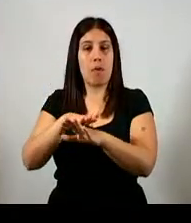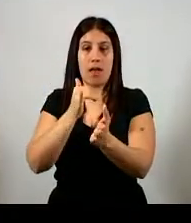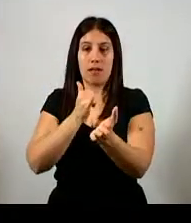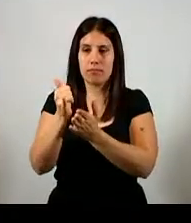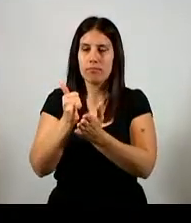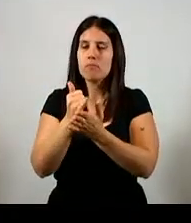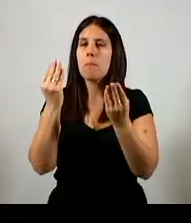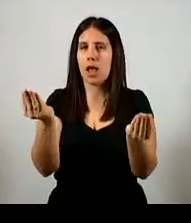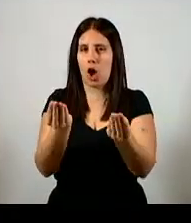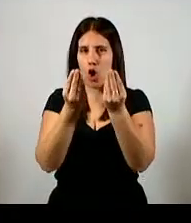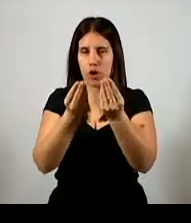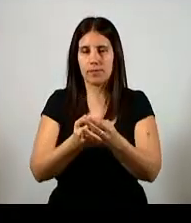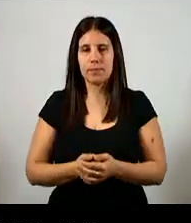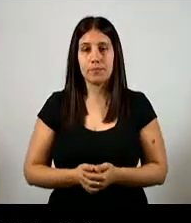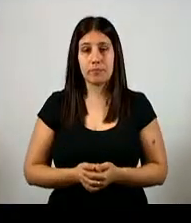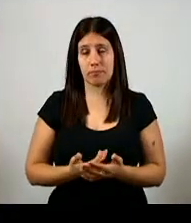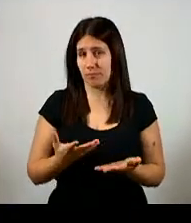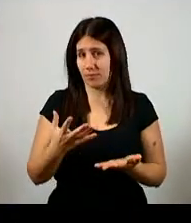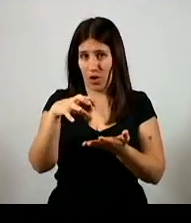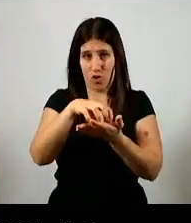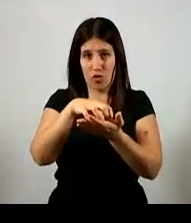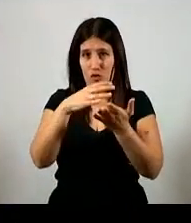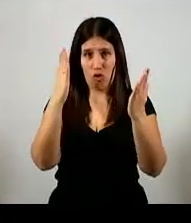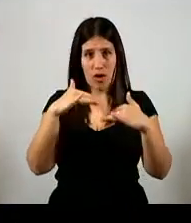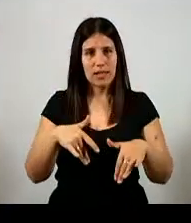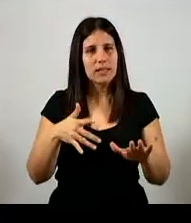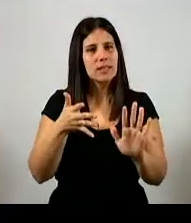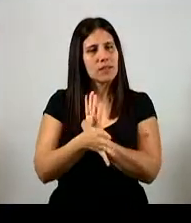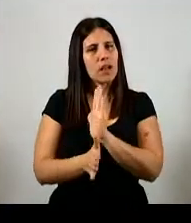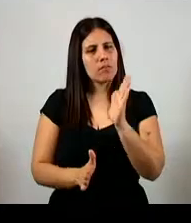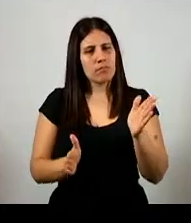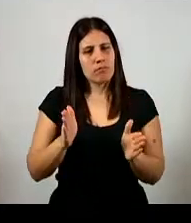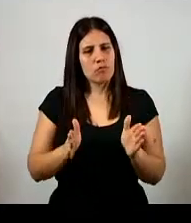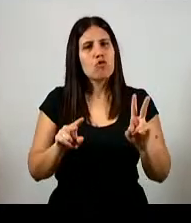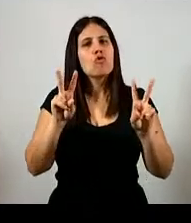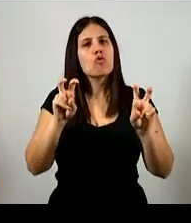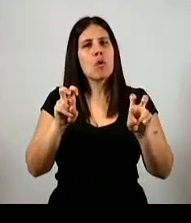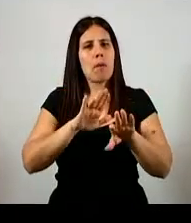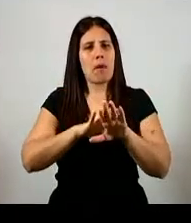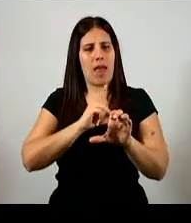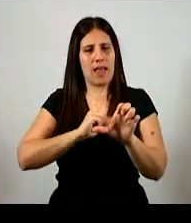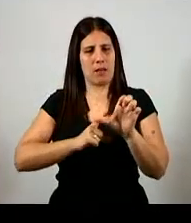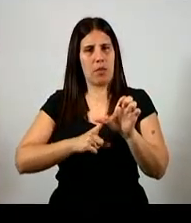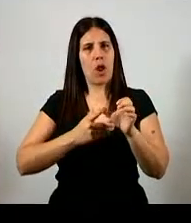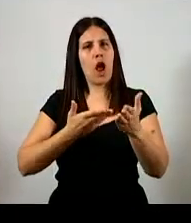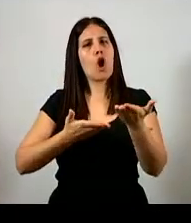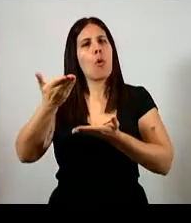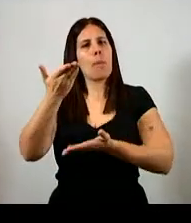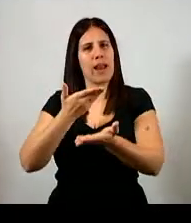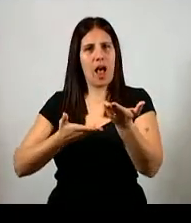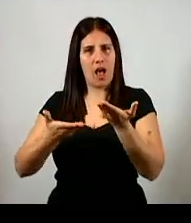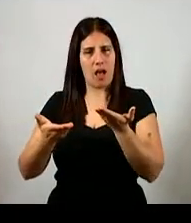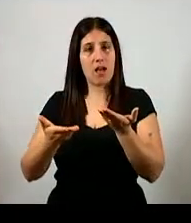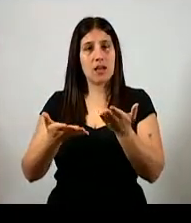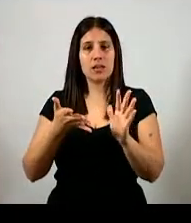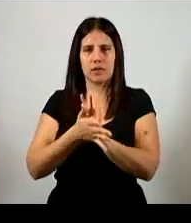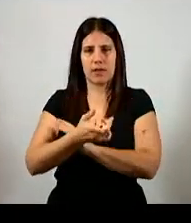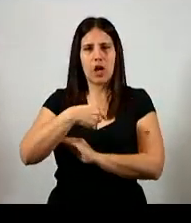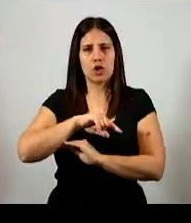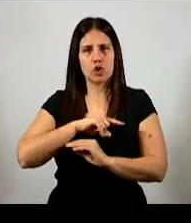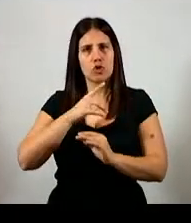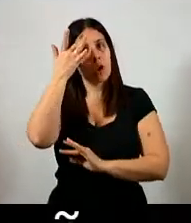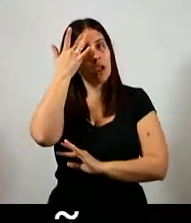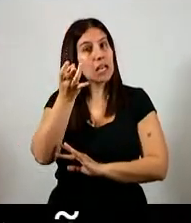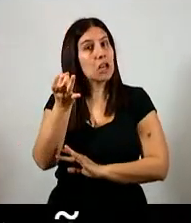cultivos. Es, sin duda, un nuevo tiempo para la cooperación extremeña, en el que vamos a potenciar la